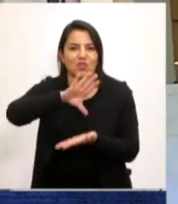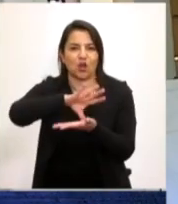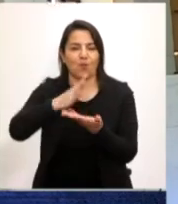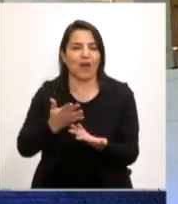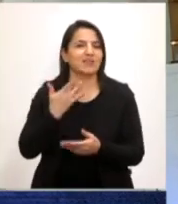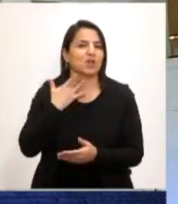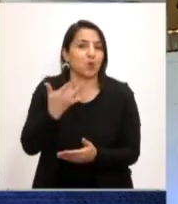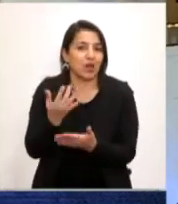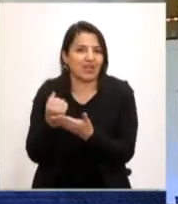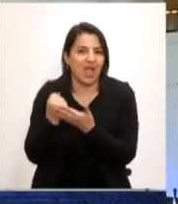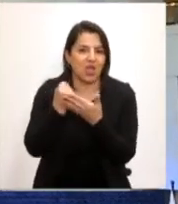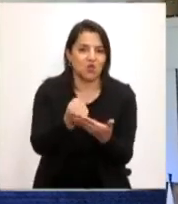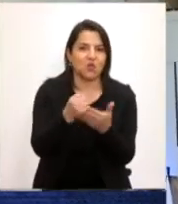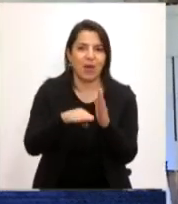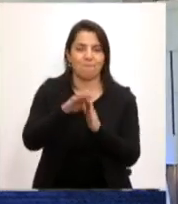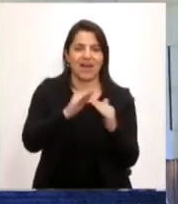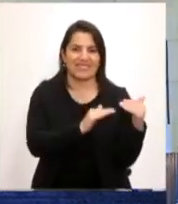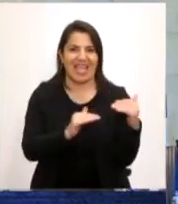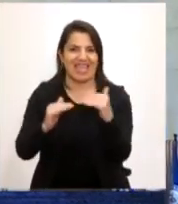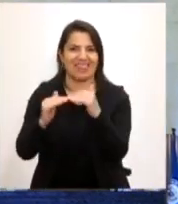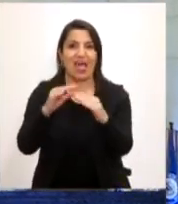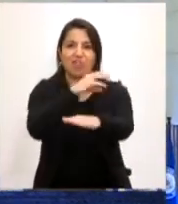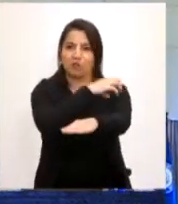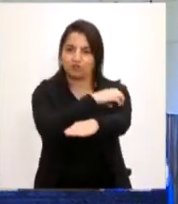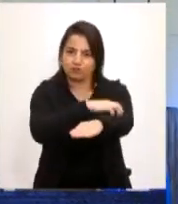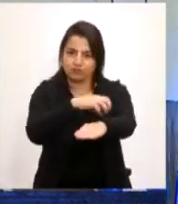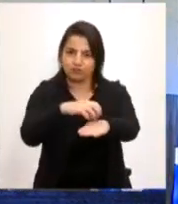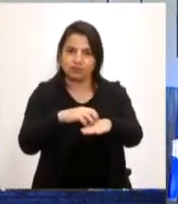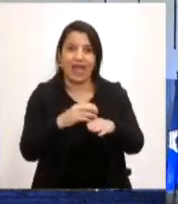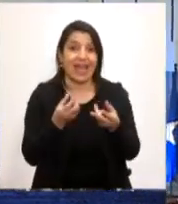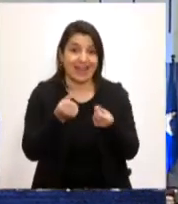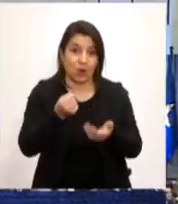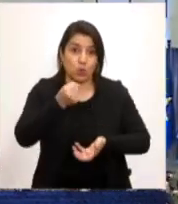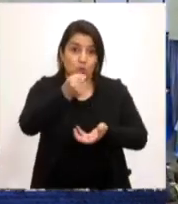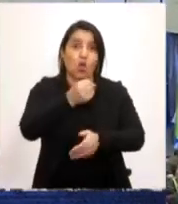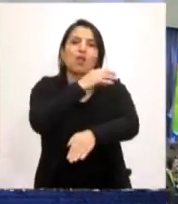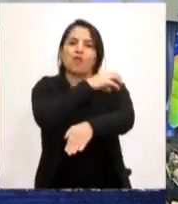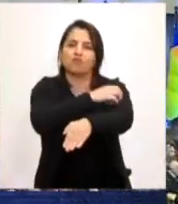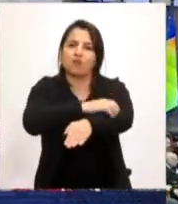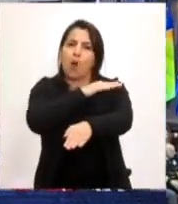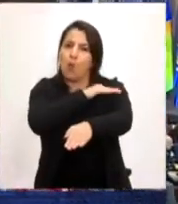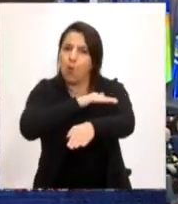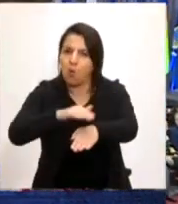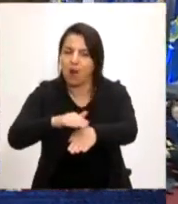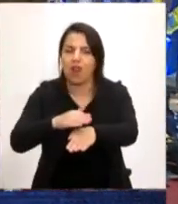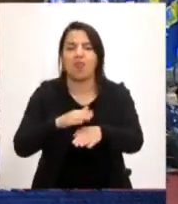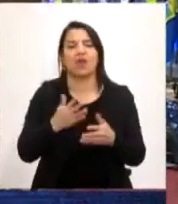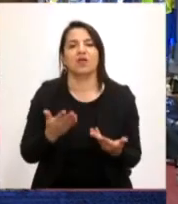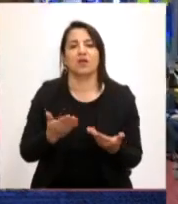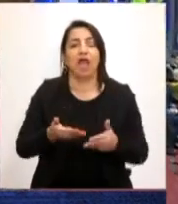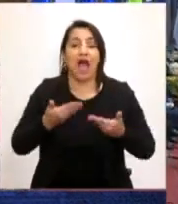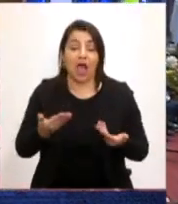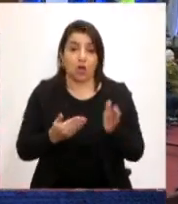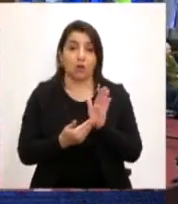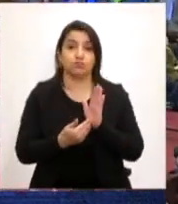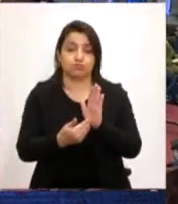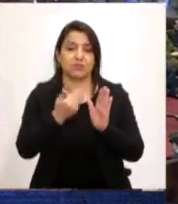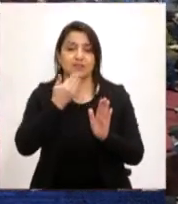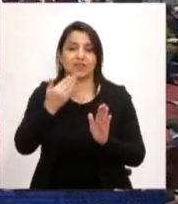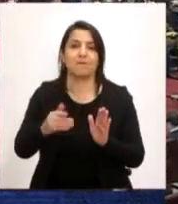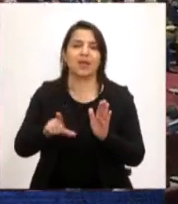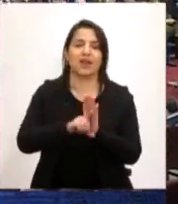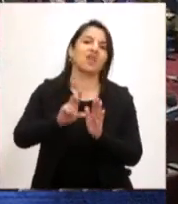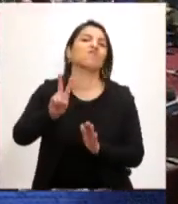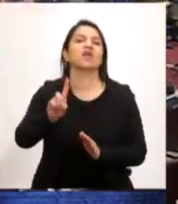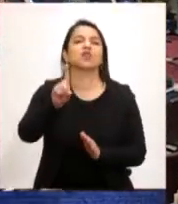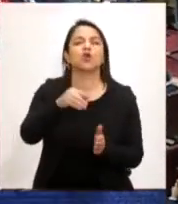que contribuye a una mayor equidad territorial en la distribución de sus recursos. Destaca también dentro del actual periodo la Ley 21.631,